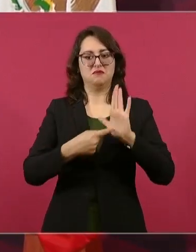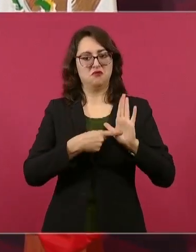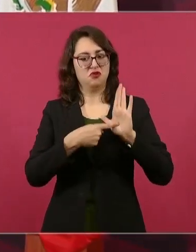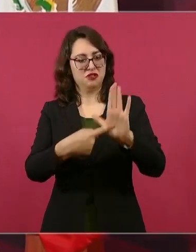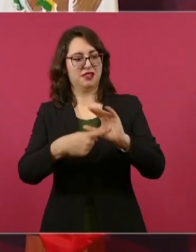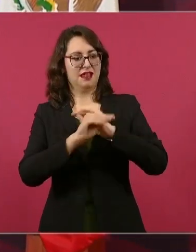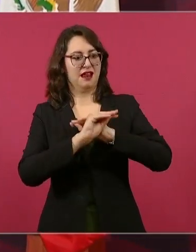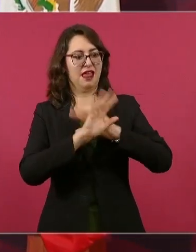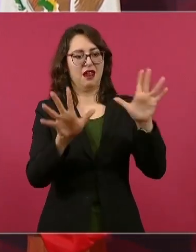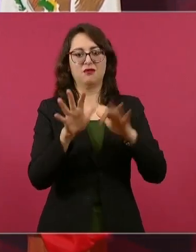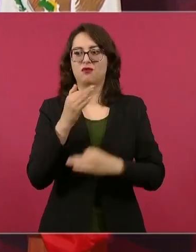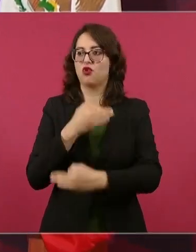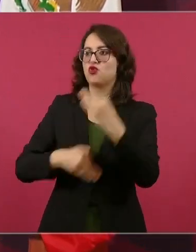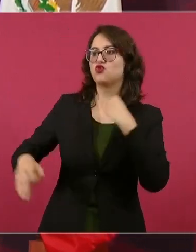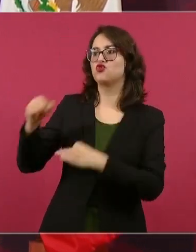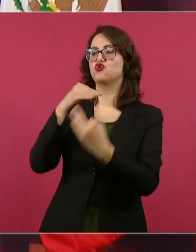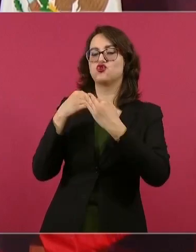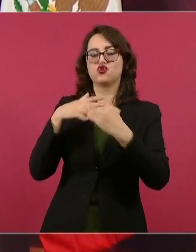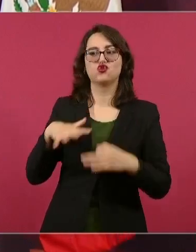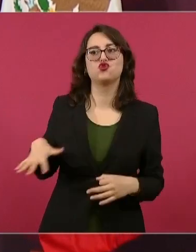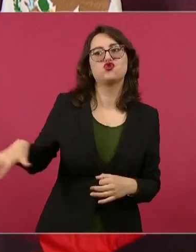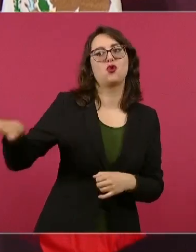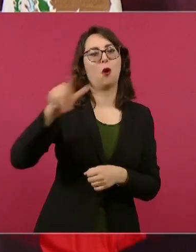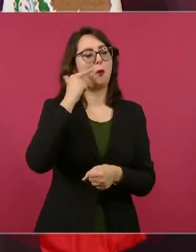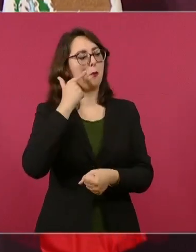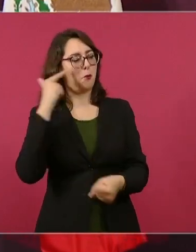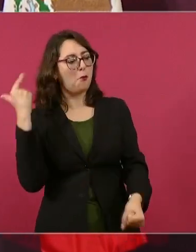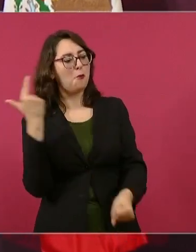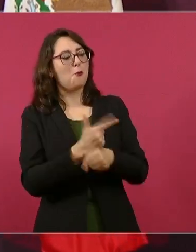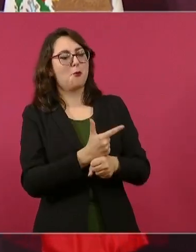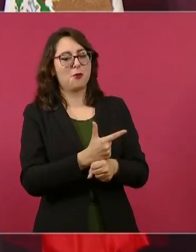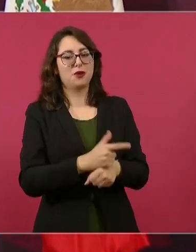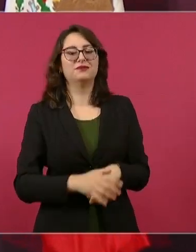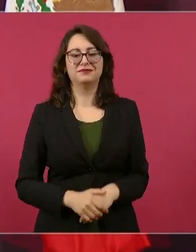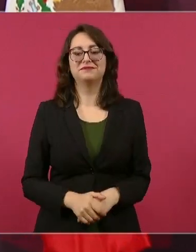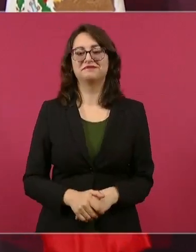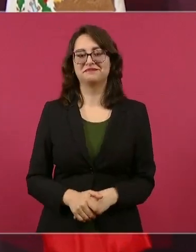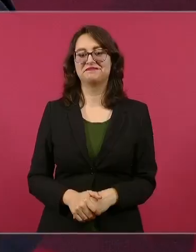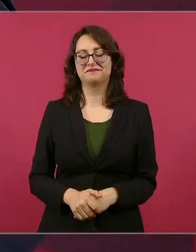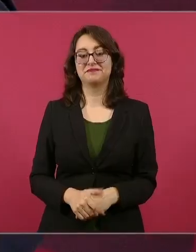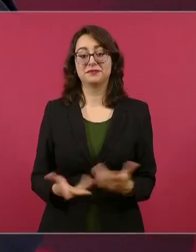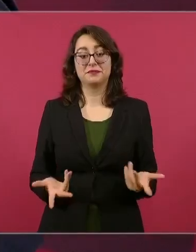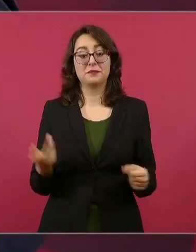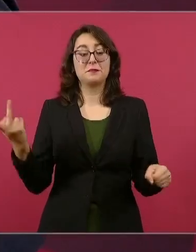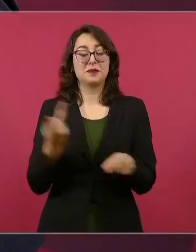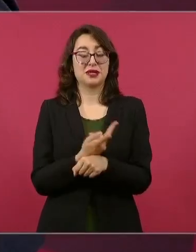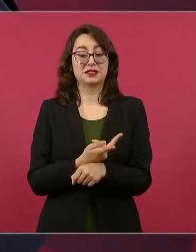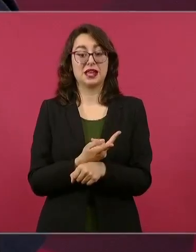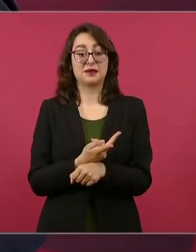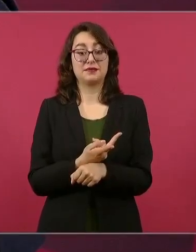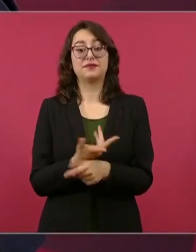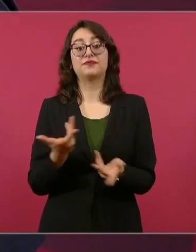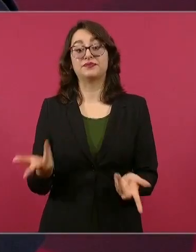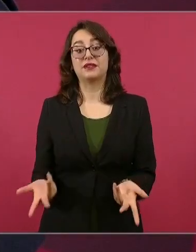porque la verdadera doctrina de la derecha es la hipocresía.